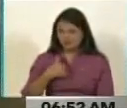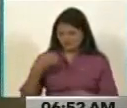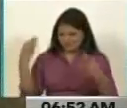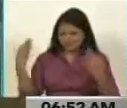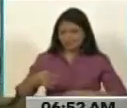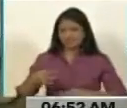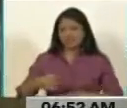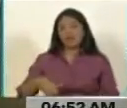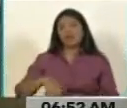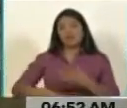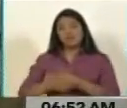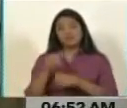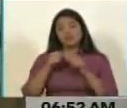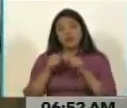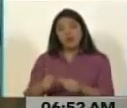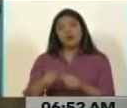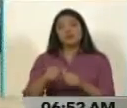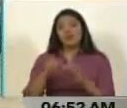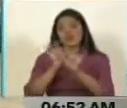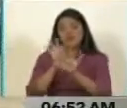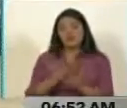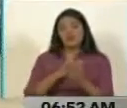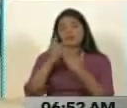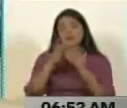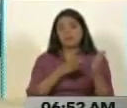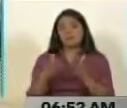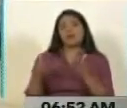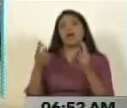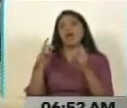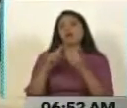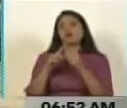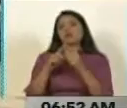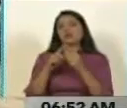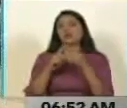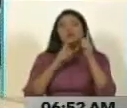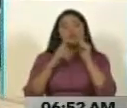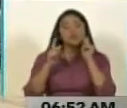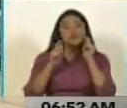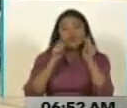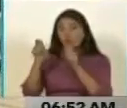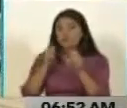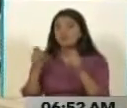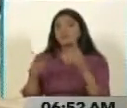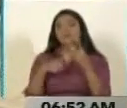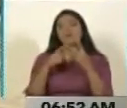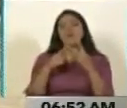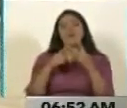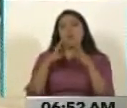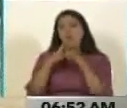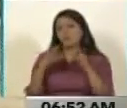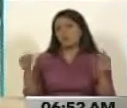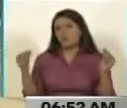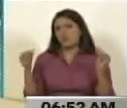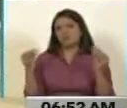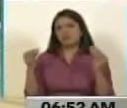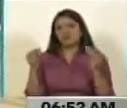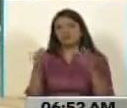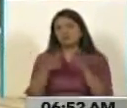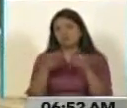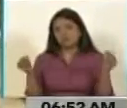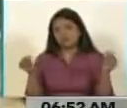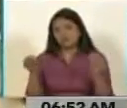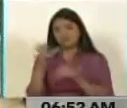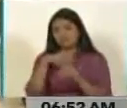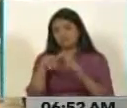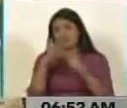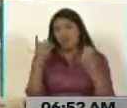no tengo ninguna duda que sosteniendo una política de este tipo, junto con turismo y junto con otros espacios que oxigenen, digamos, la circulación